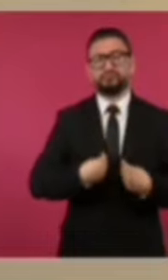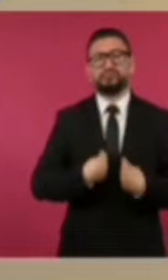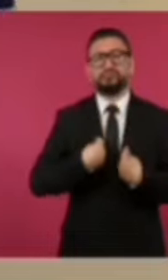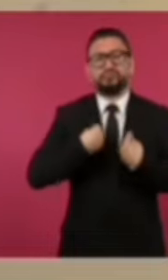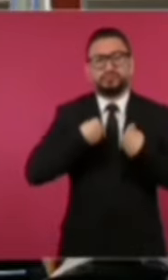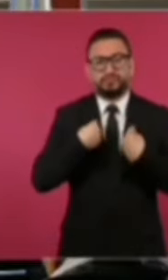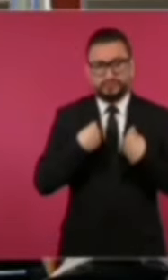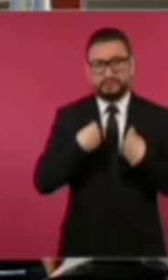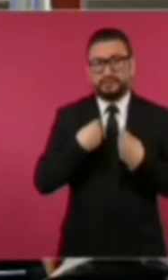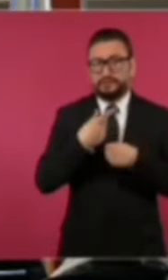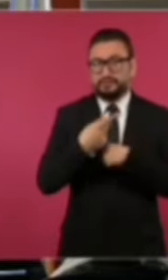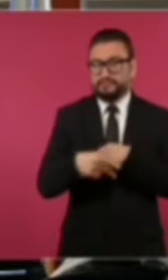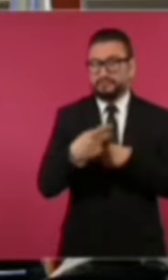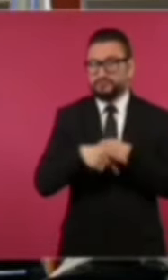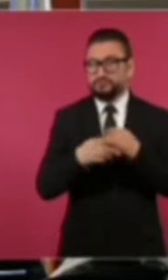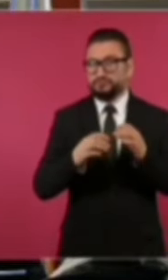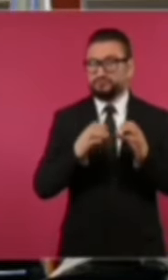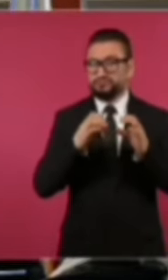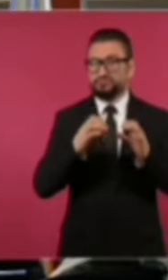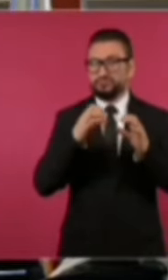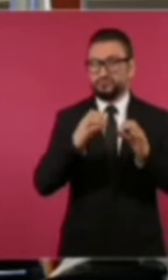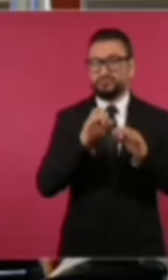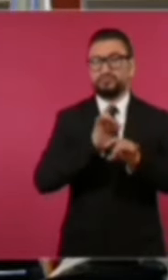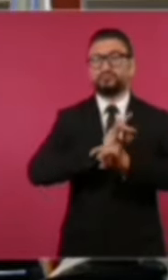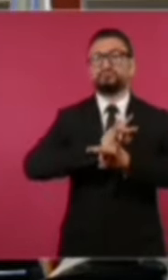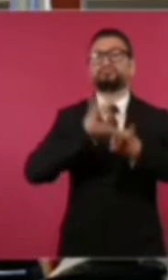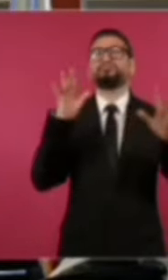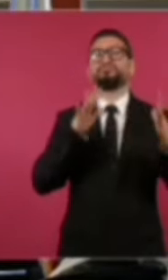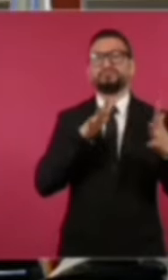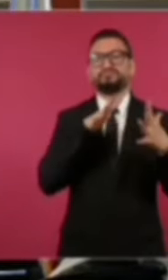con el riesgo de la guerra.